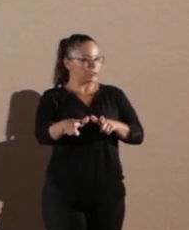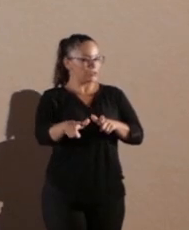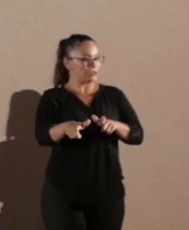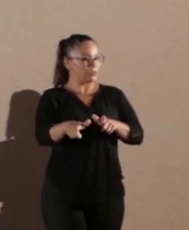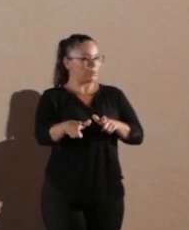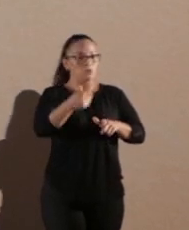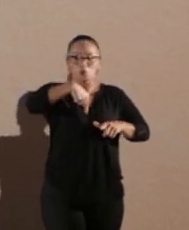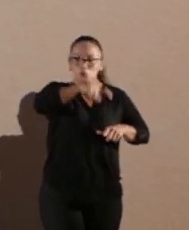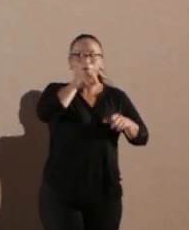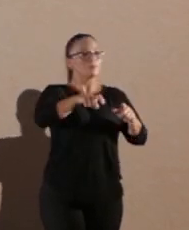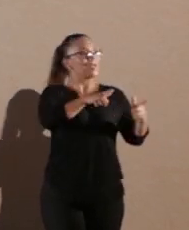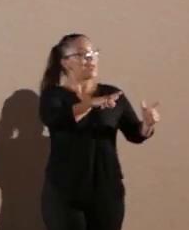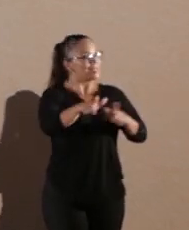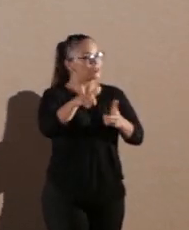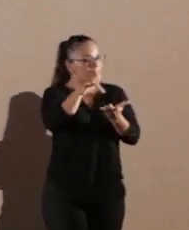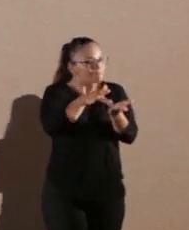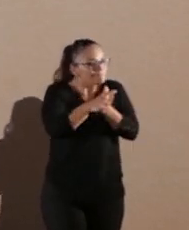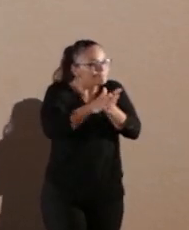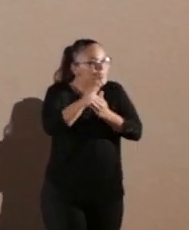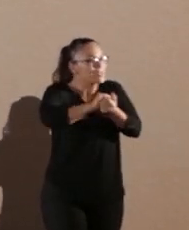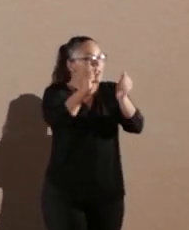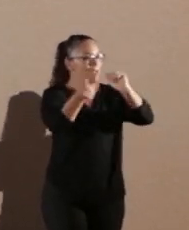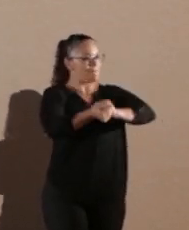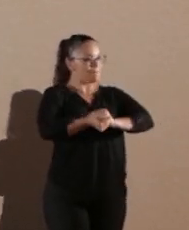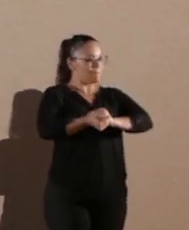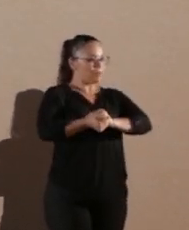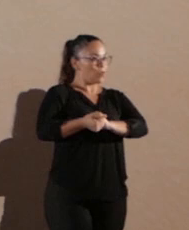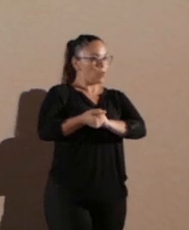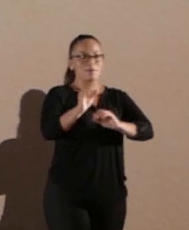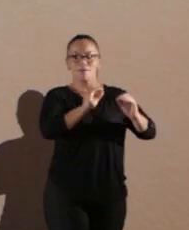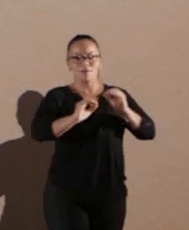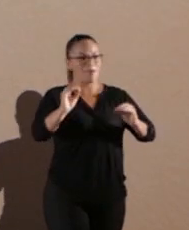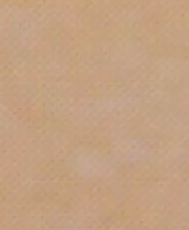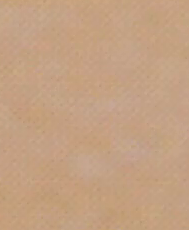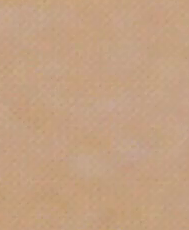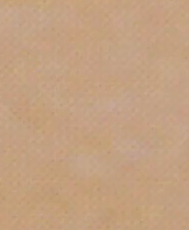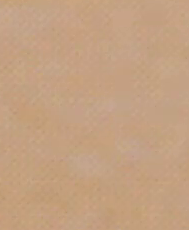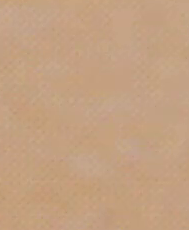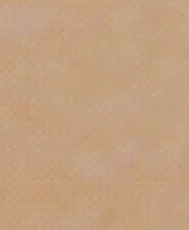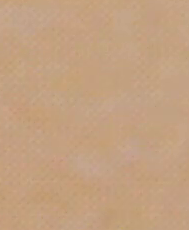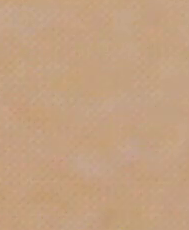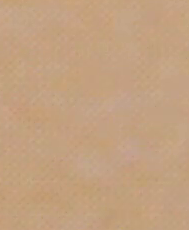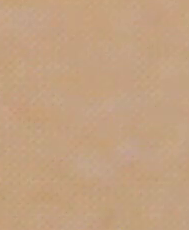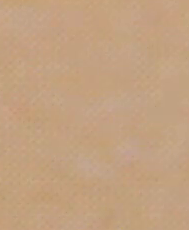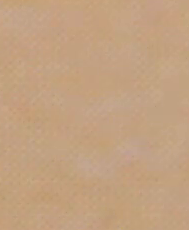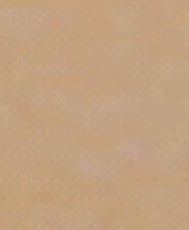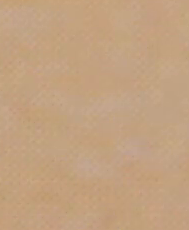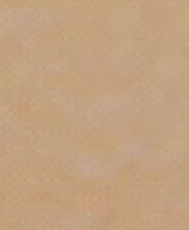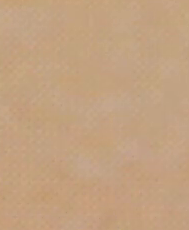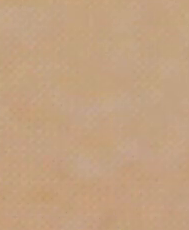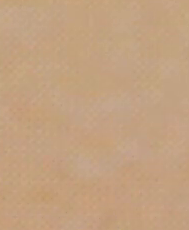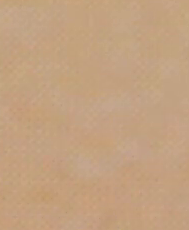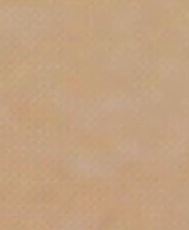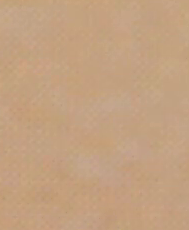tiene que estar listo para aprovechar ese cambio no tenerle miedo y hacer de y hacerle frente y para para estar listo para